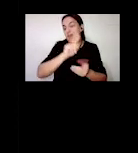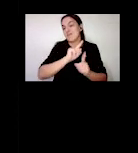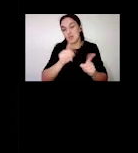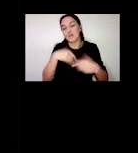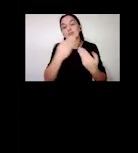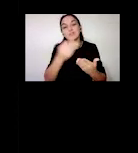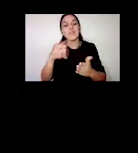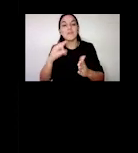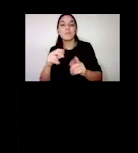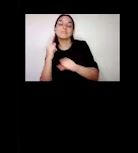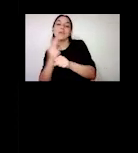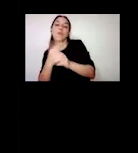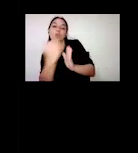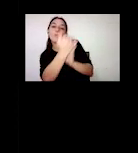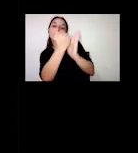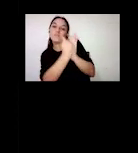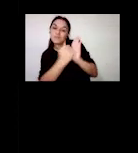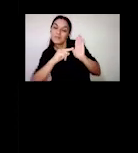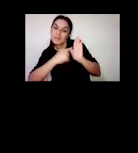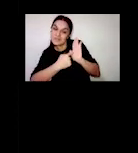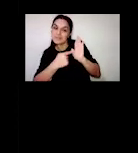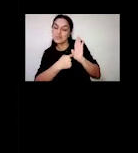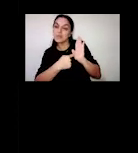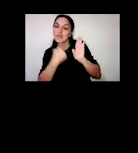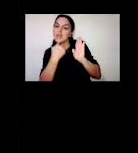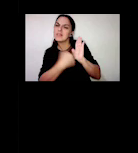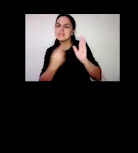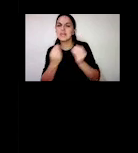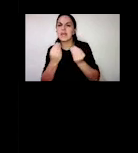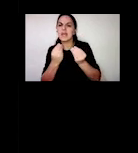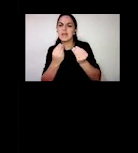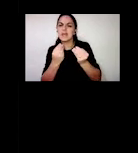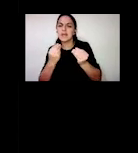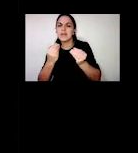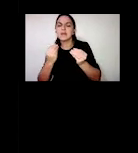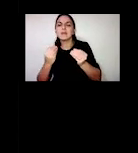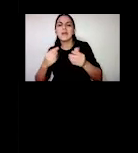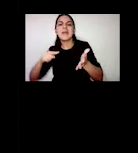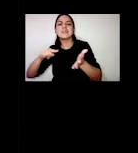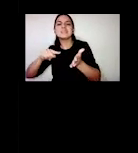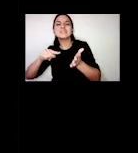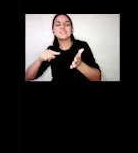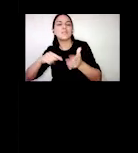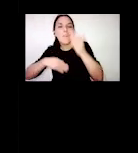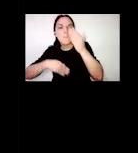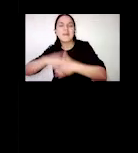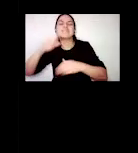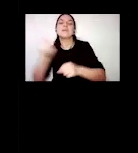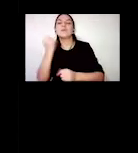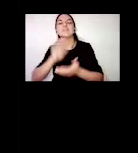inciso. Y el segundo inciso es dónde tiene el centro de intereses vitales.